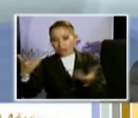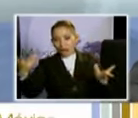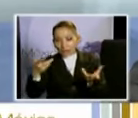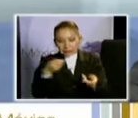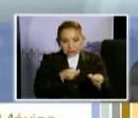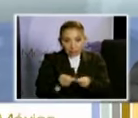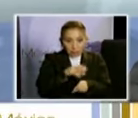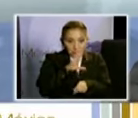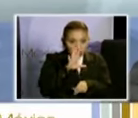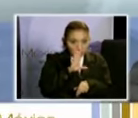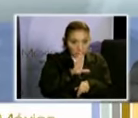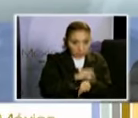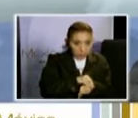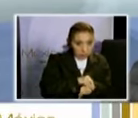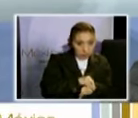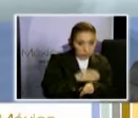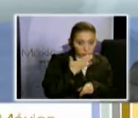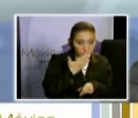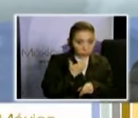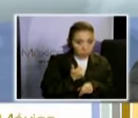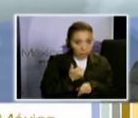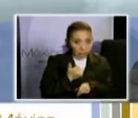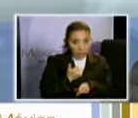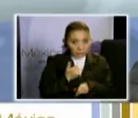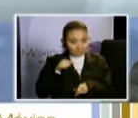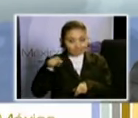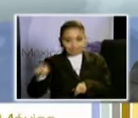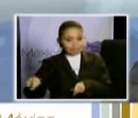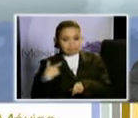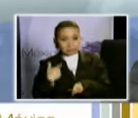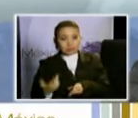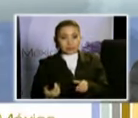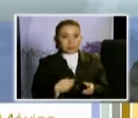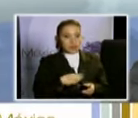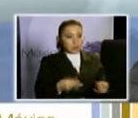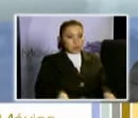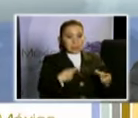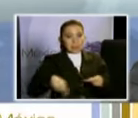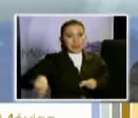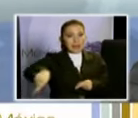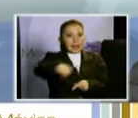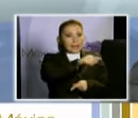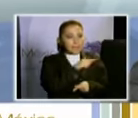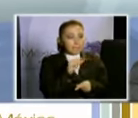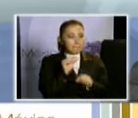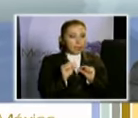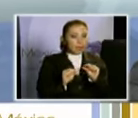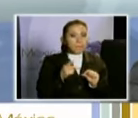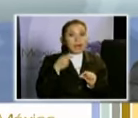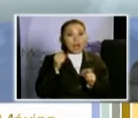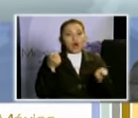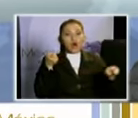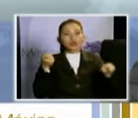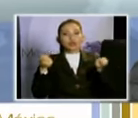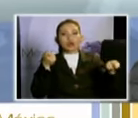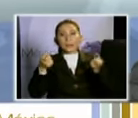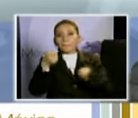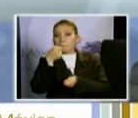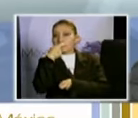producidos lícitamente, son distribuidos lícitamente, bajo pero control